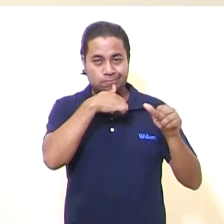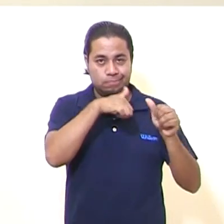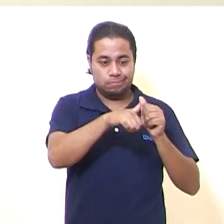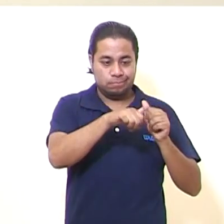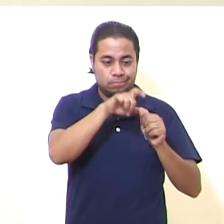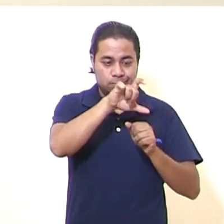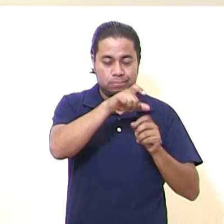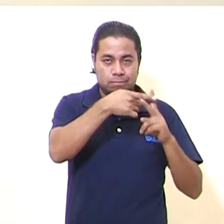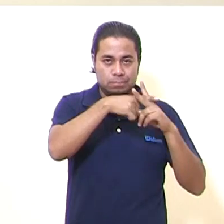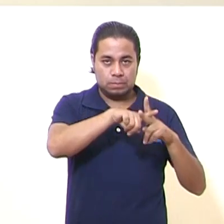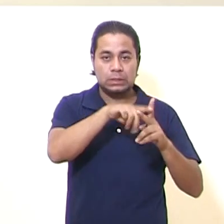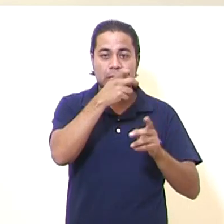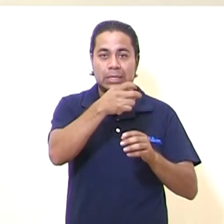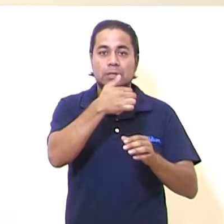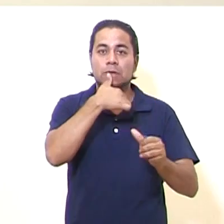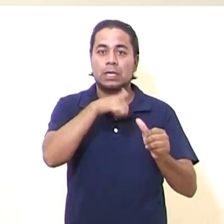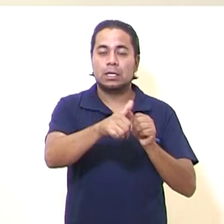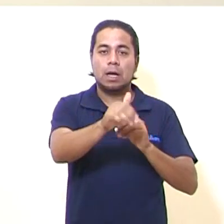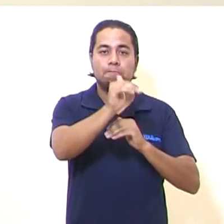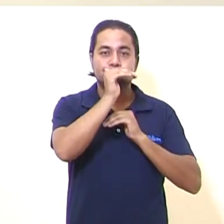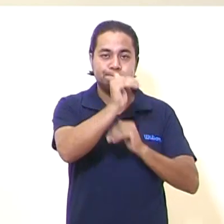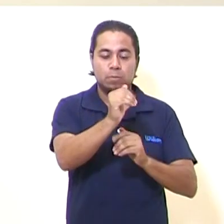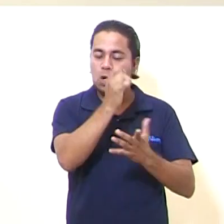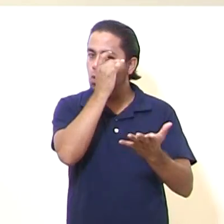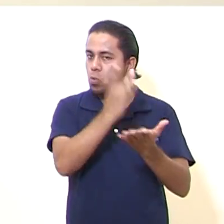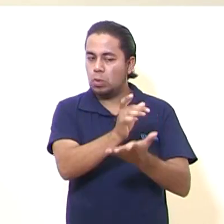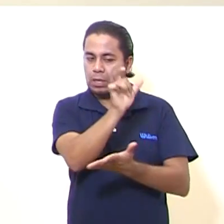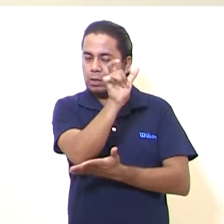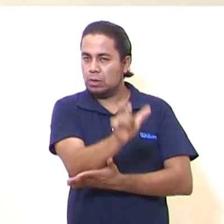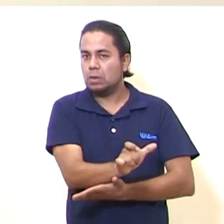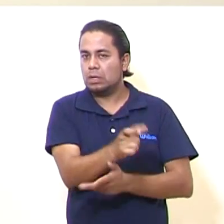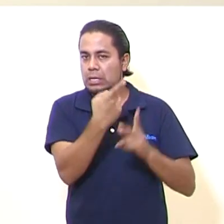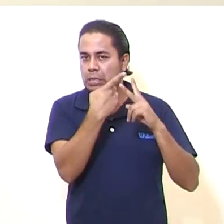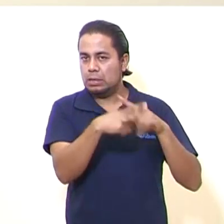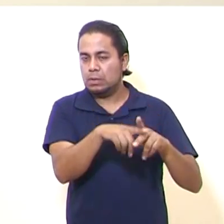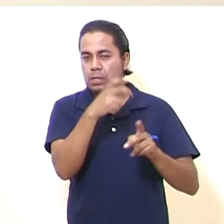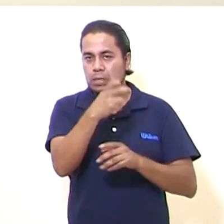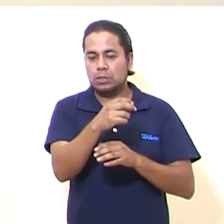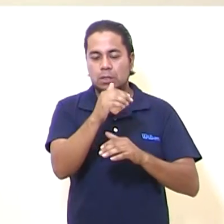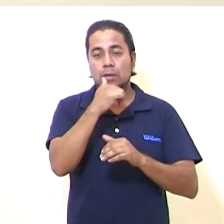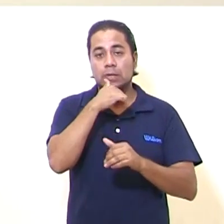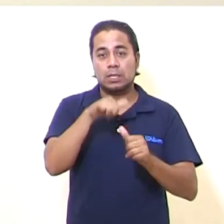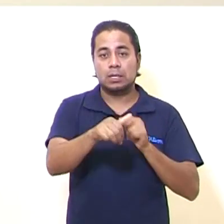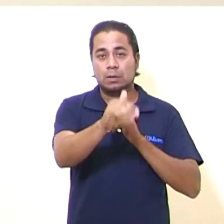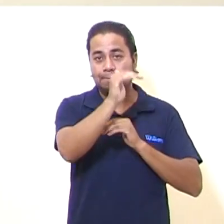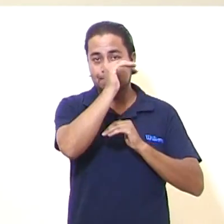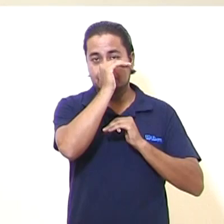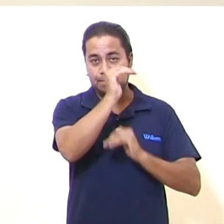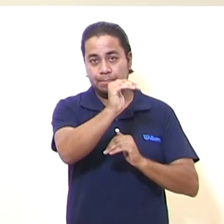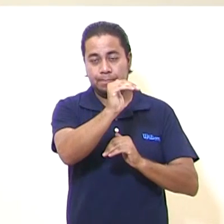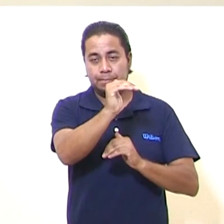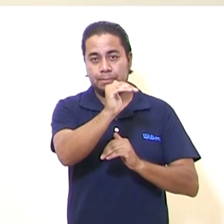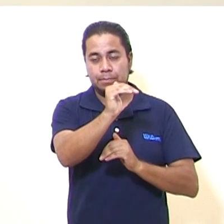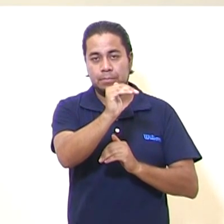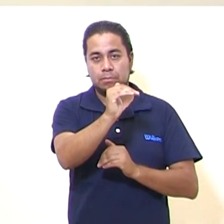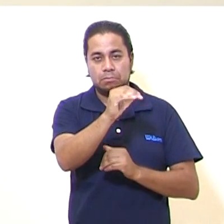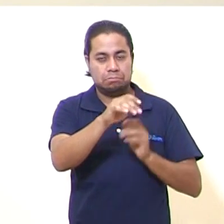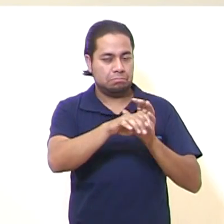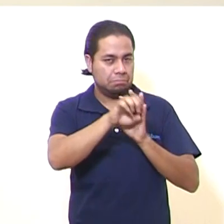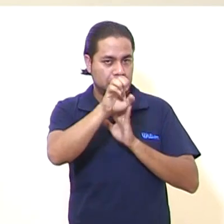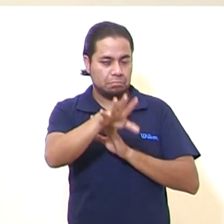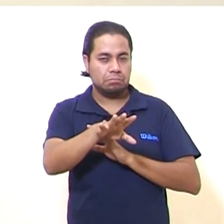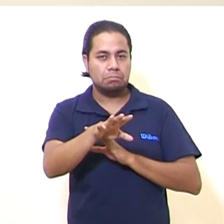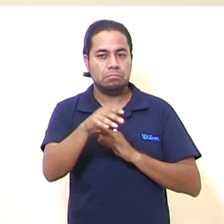tema que vayamos a tocar. Para eso, las mayúsculas que vamos a utilizar, por